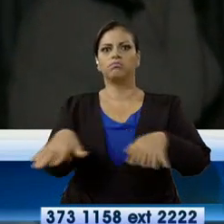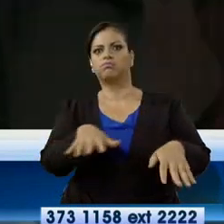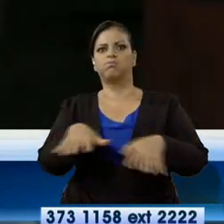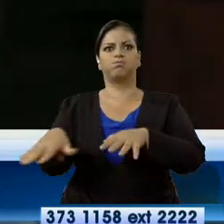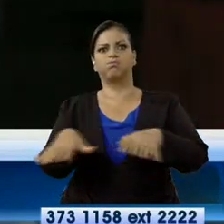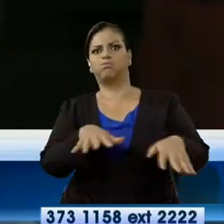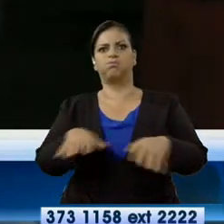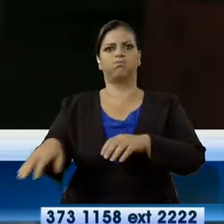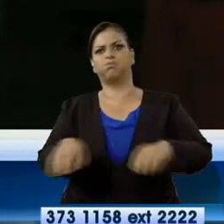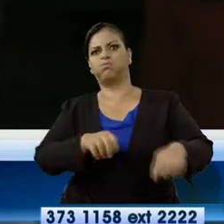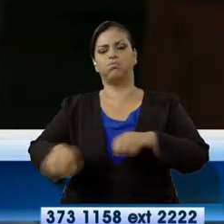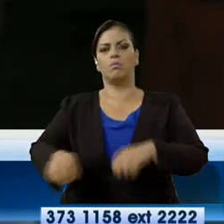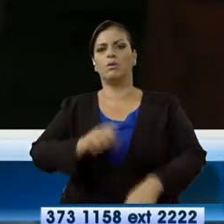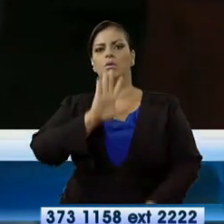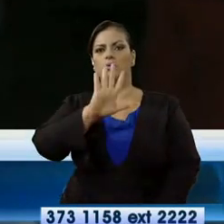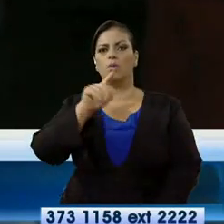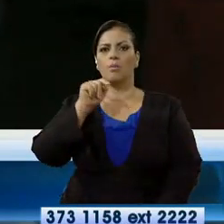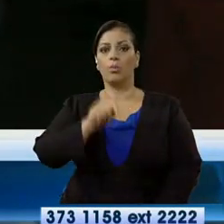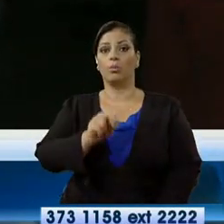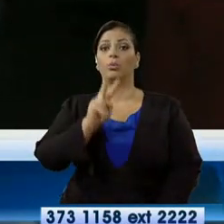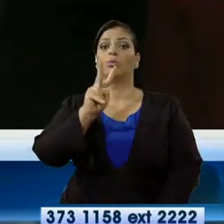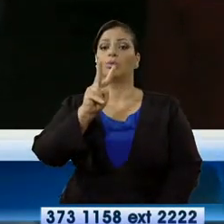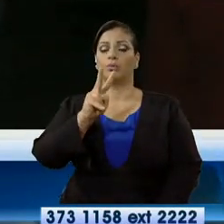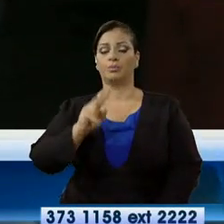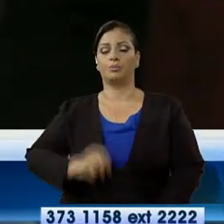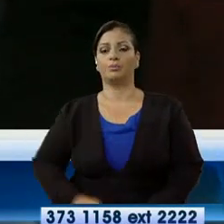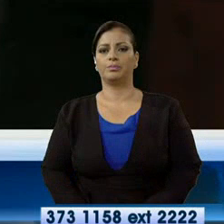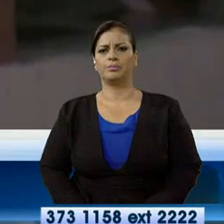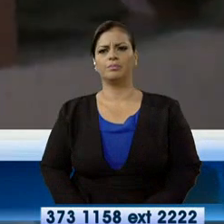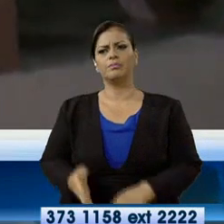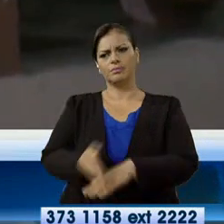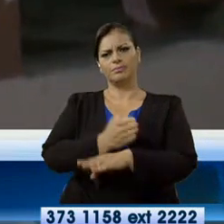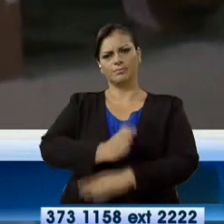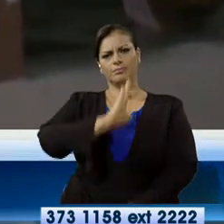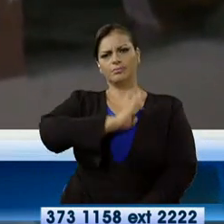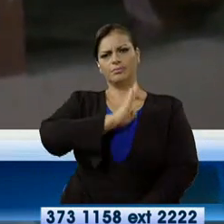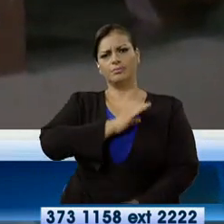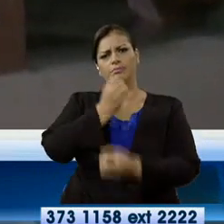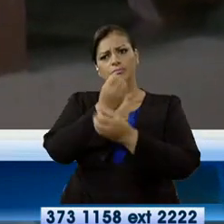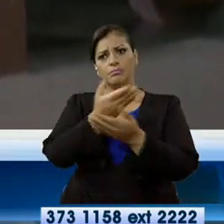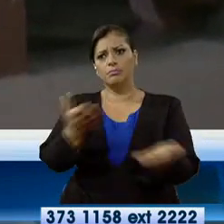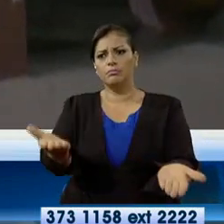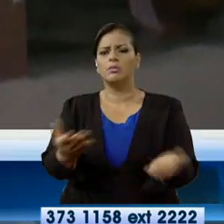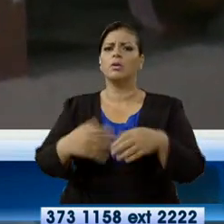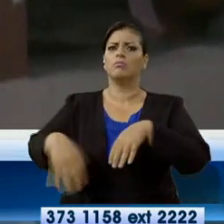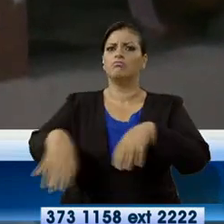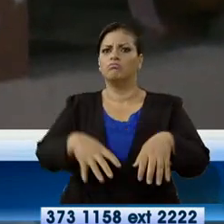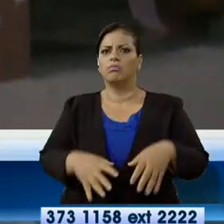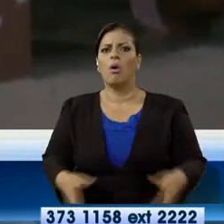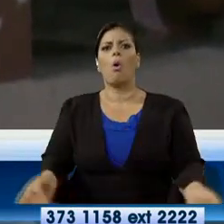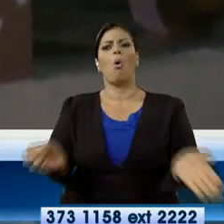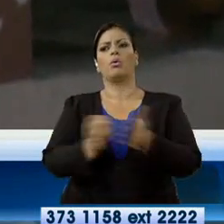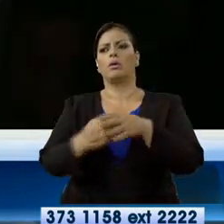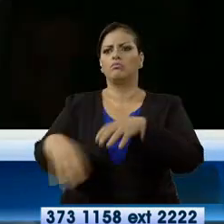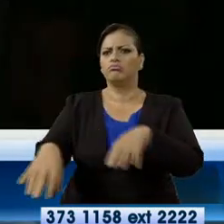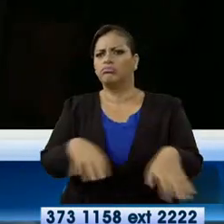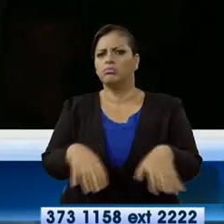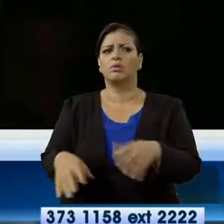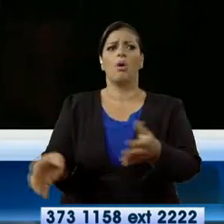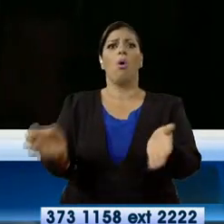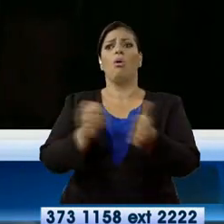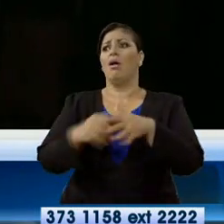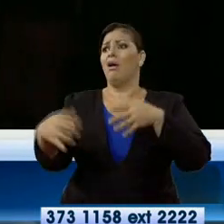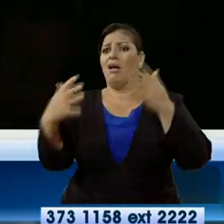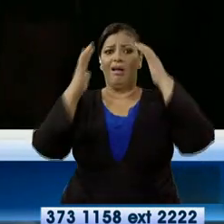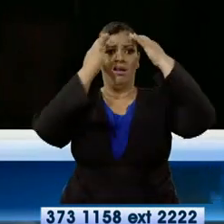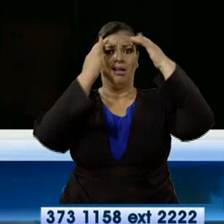un poco que acostumbrarnos, ¿no? En realidad es una palabra media fuerte para decir acostumbrarnos. Claro. Porque